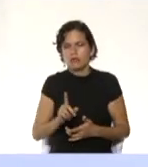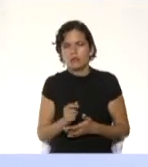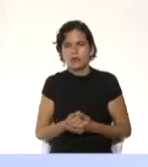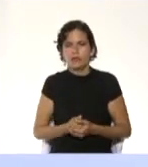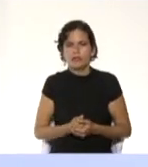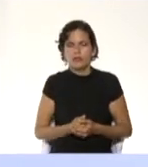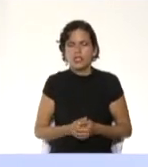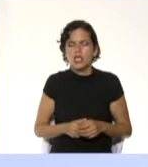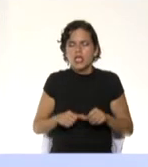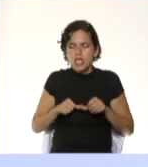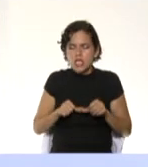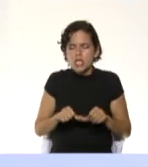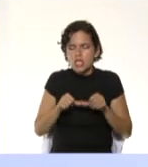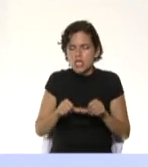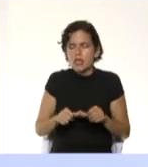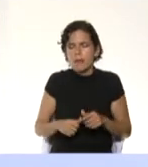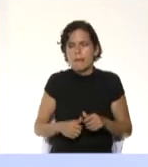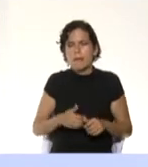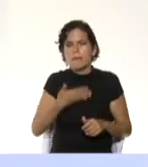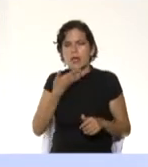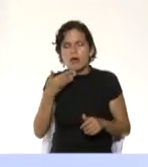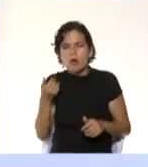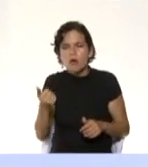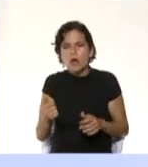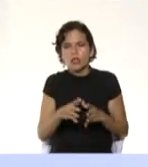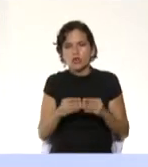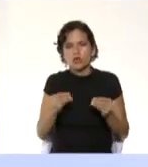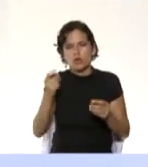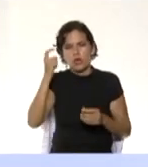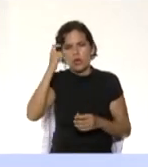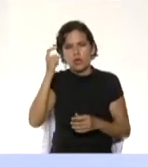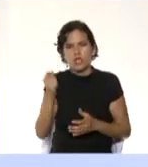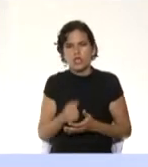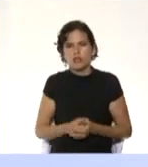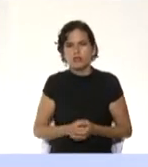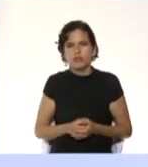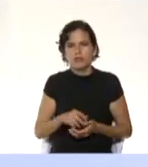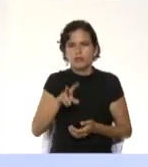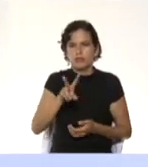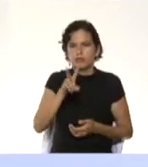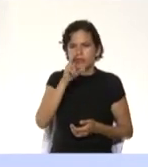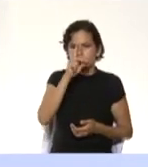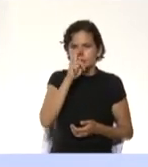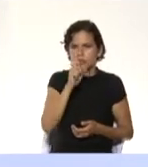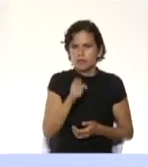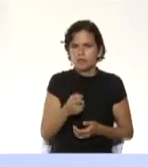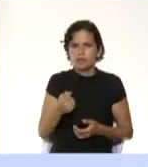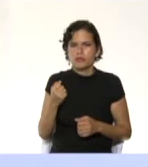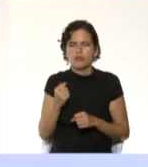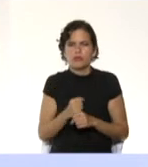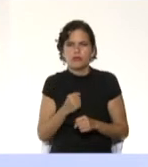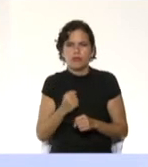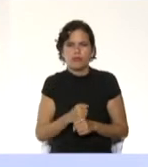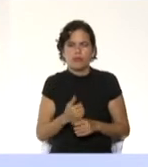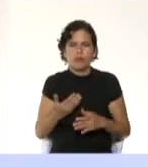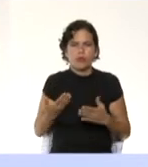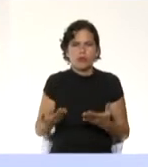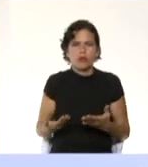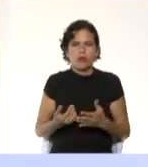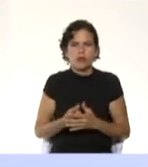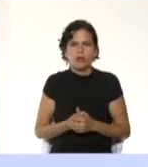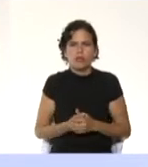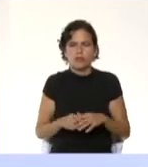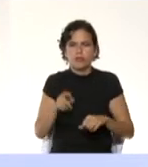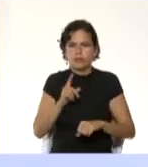capacidades positivas que tenemos, ¿sí? Ir mejorando cada vez más. En segundo año vamos a